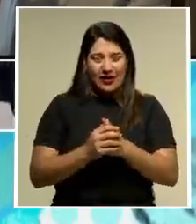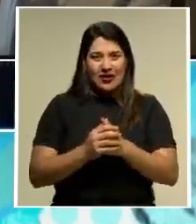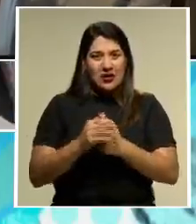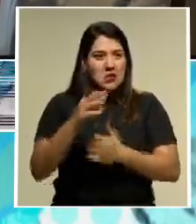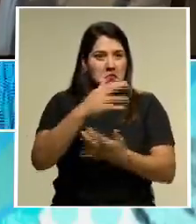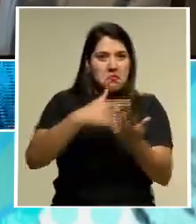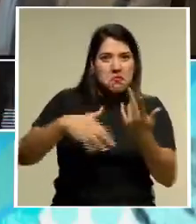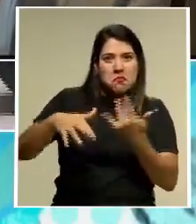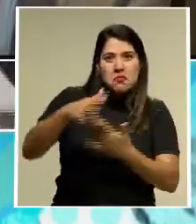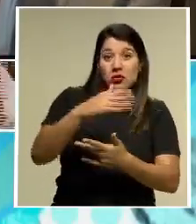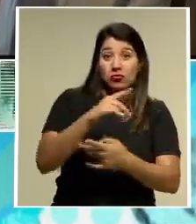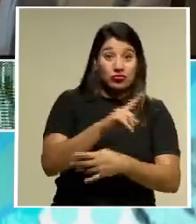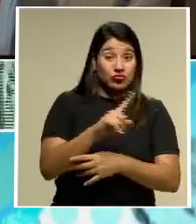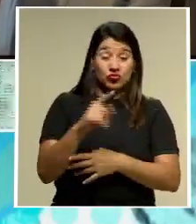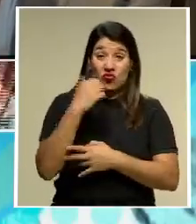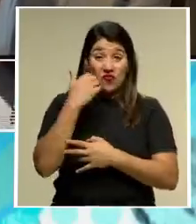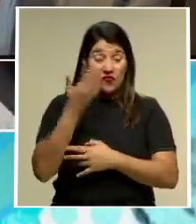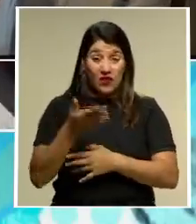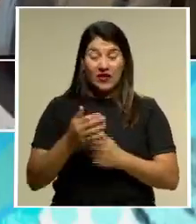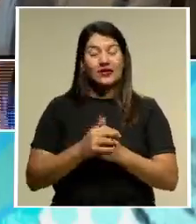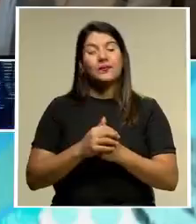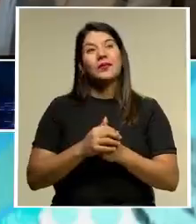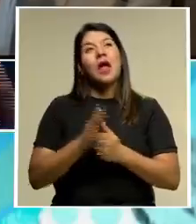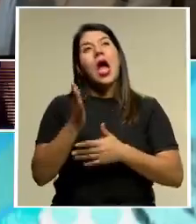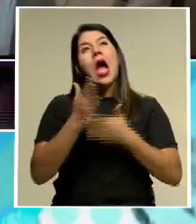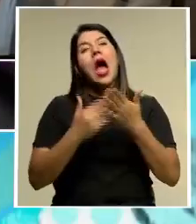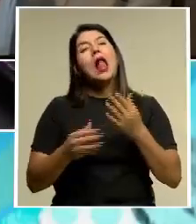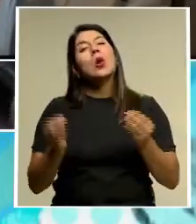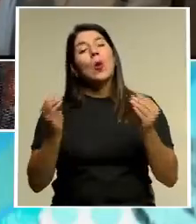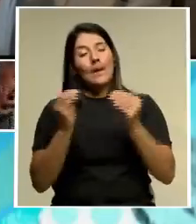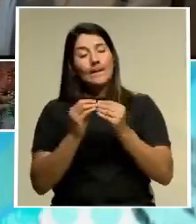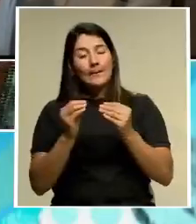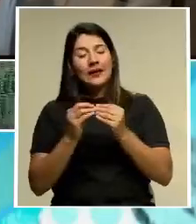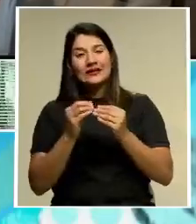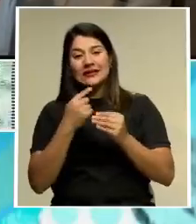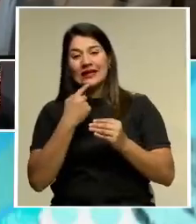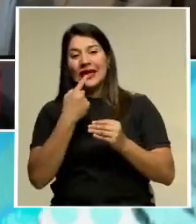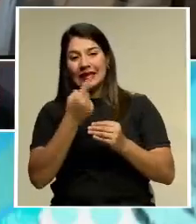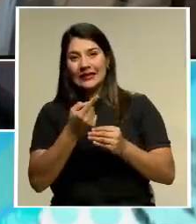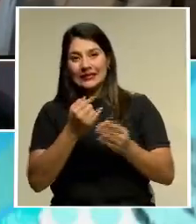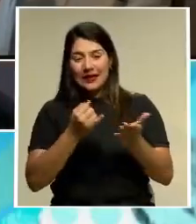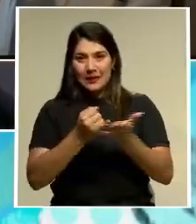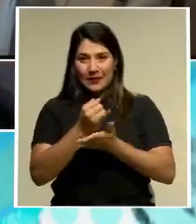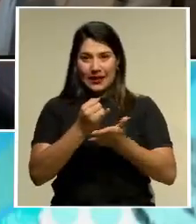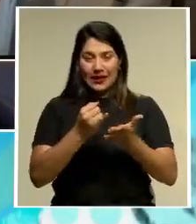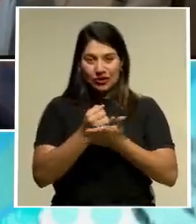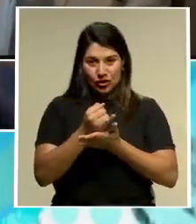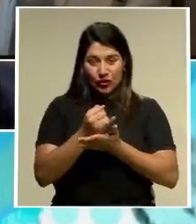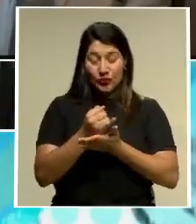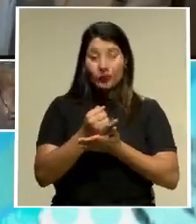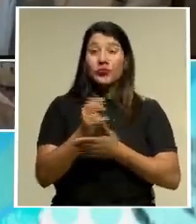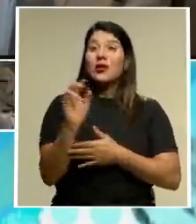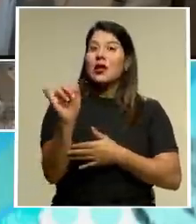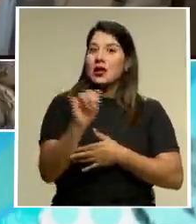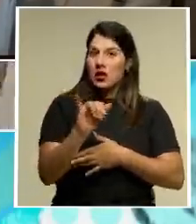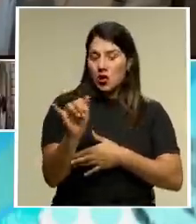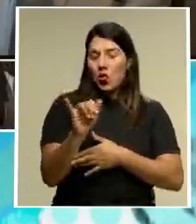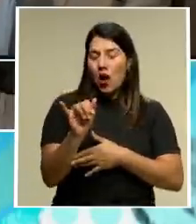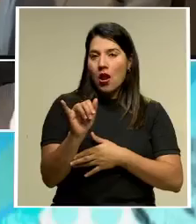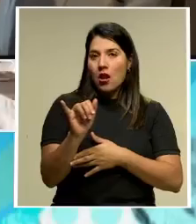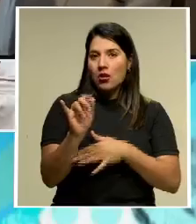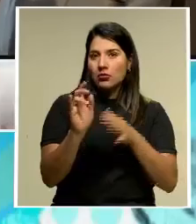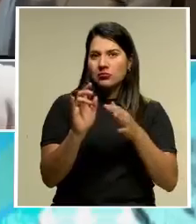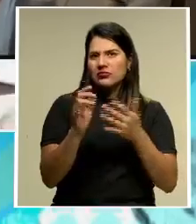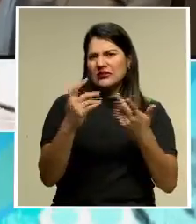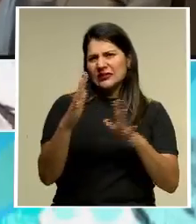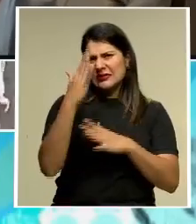idílica, no ha sido nada fácil. Otro dato que era previsible, pero no por eso deja de impactar, es